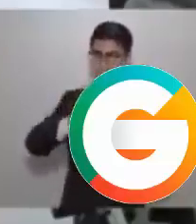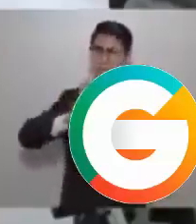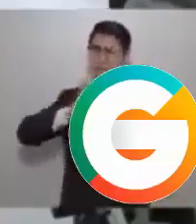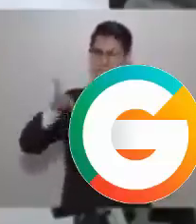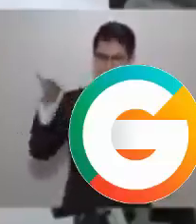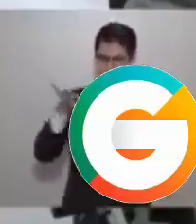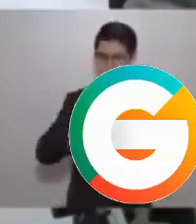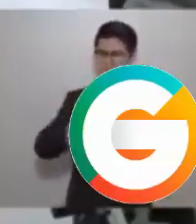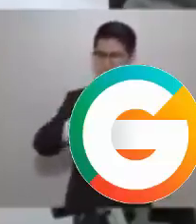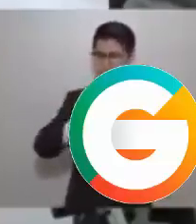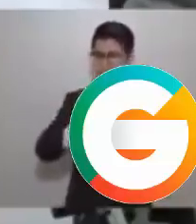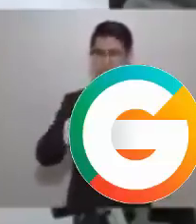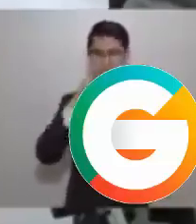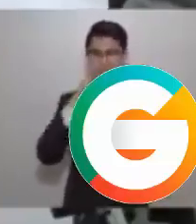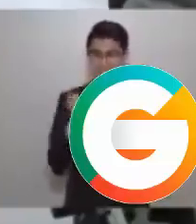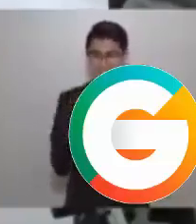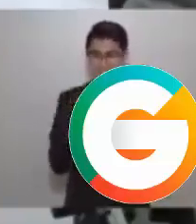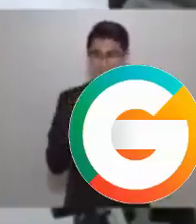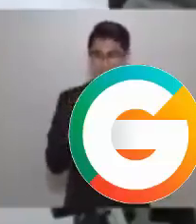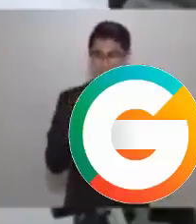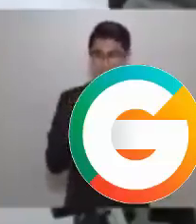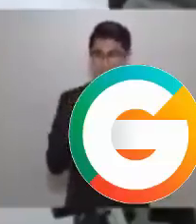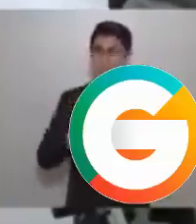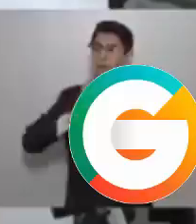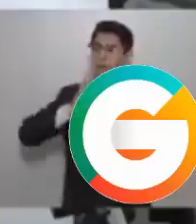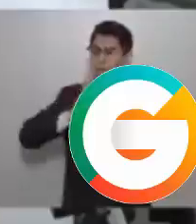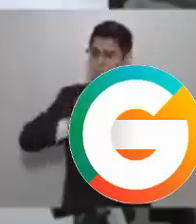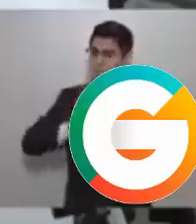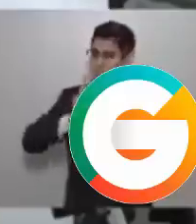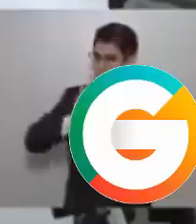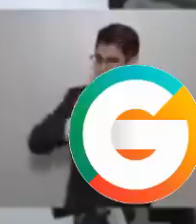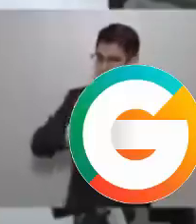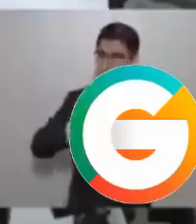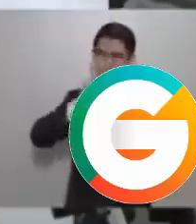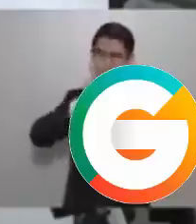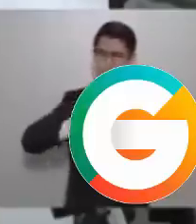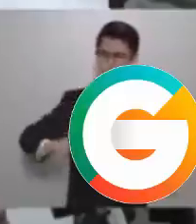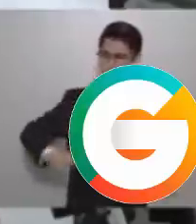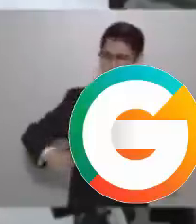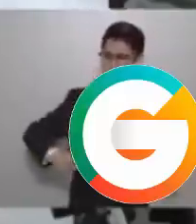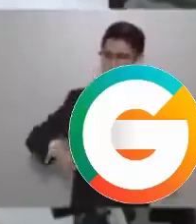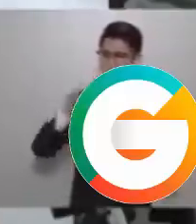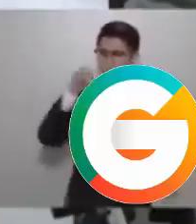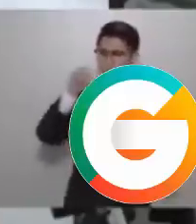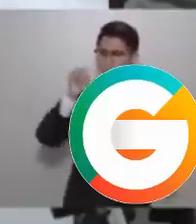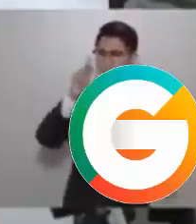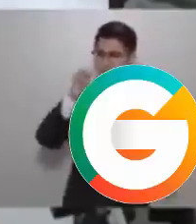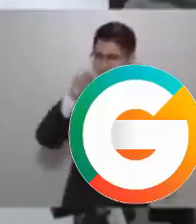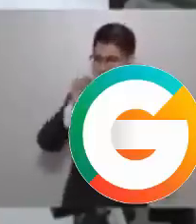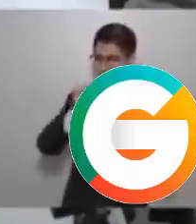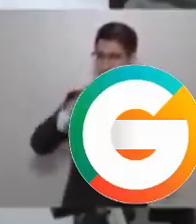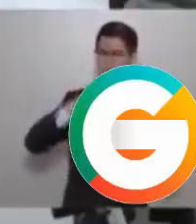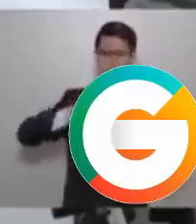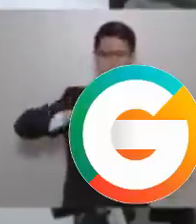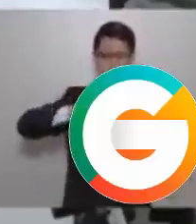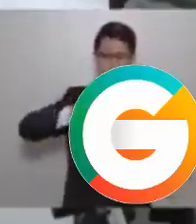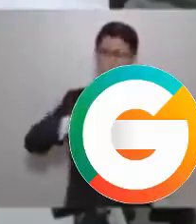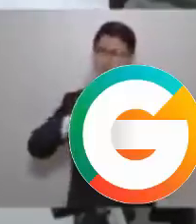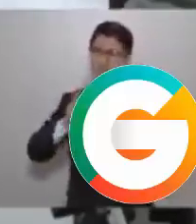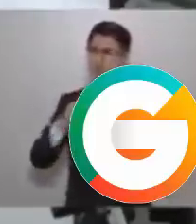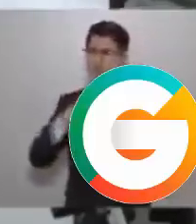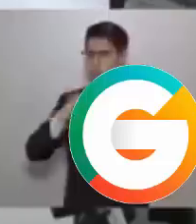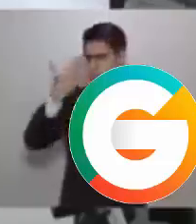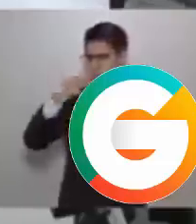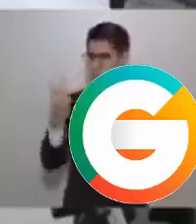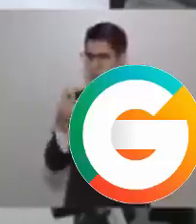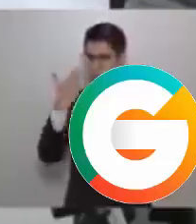No tengo conocimiento de la ubicación física o geográfica del mismo, no fue parte de lo que comentamos. Lo que sí comentamos fue en